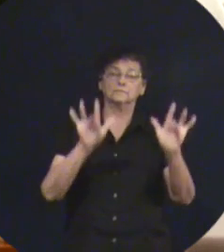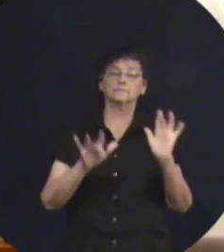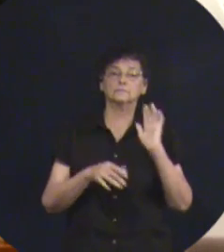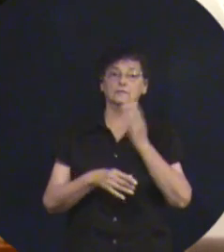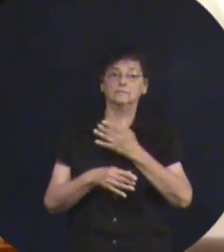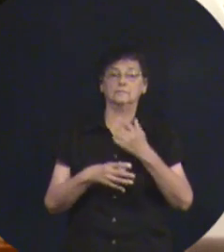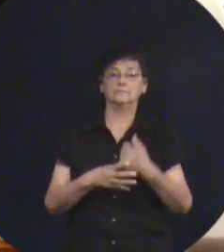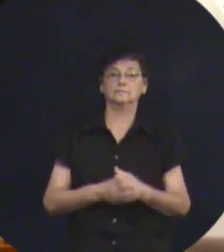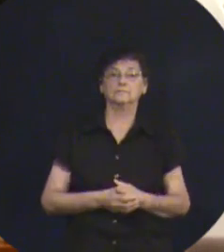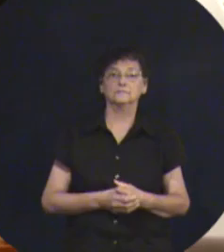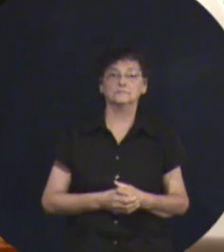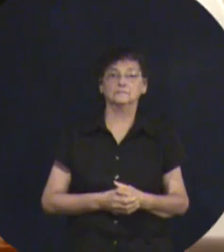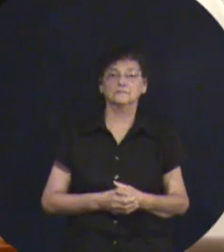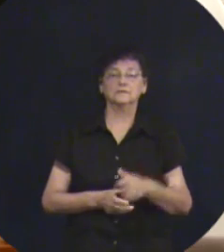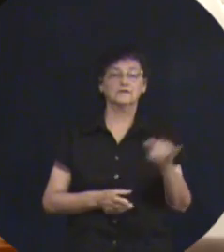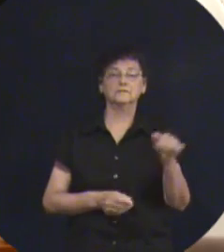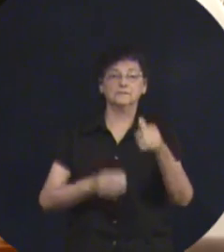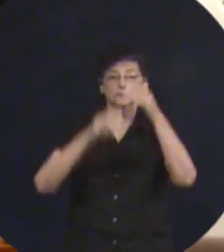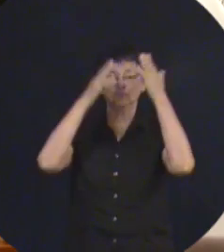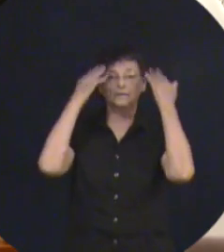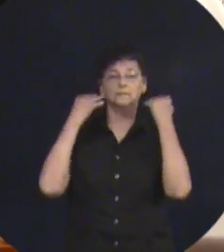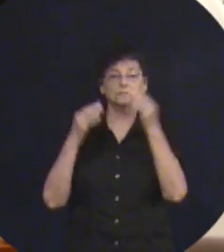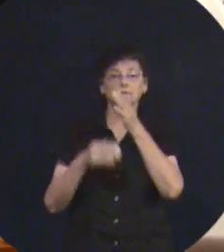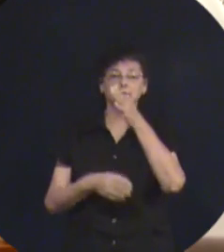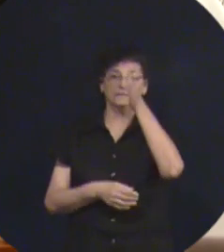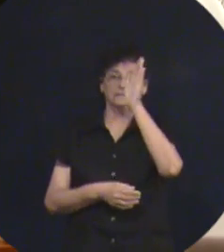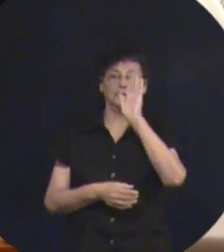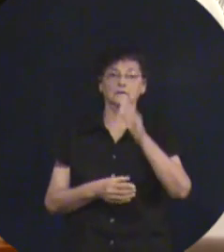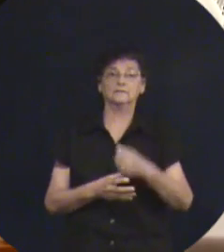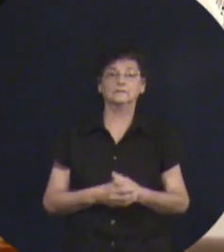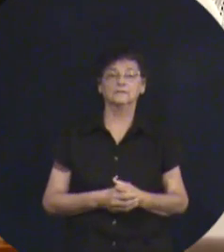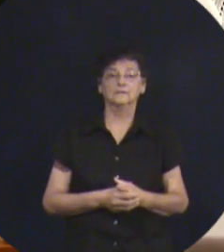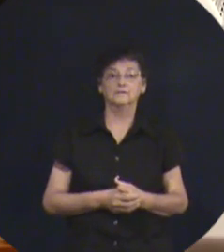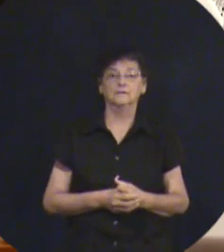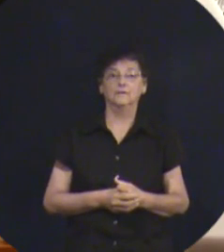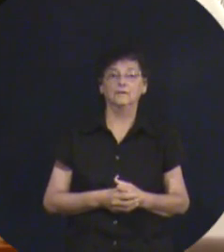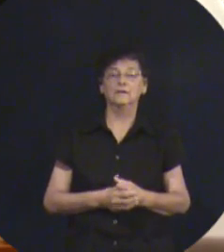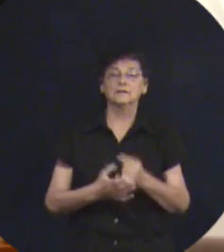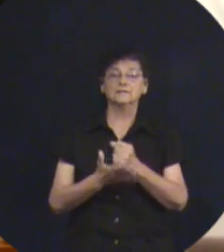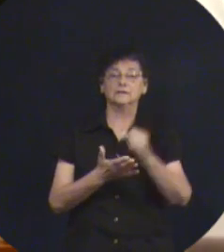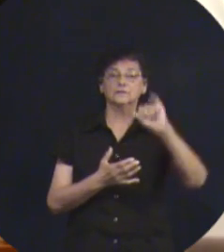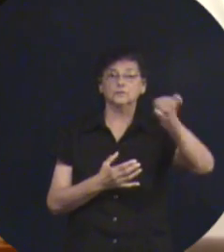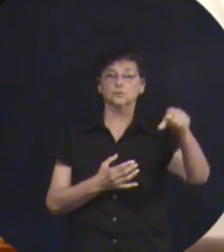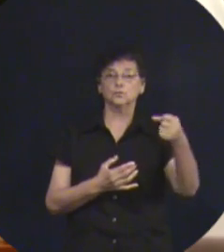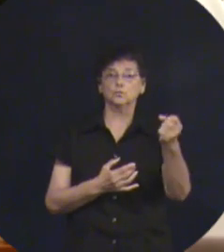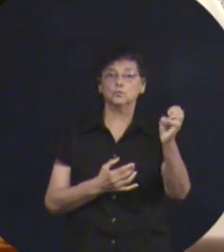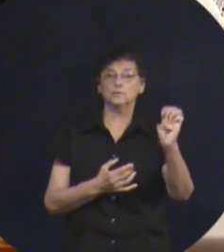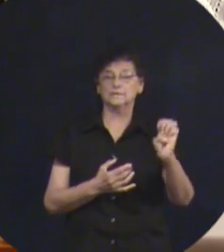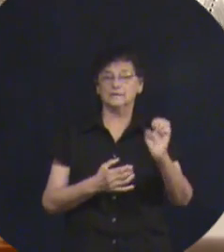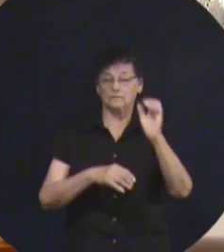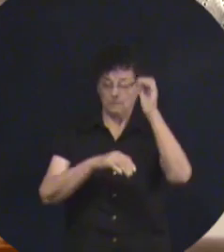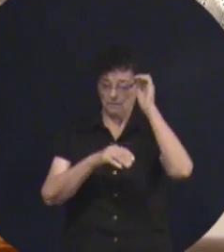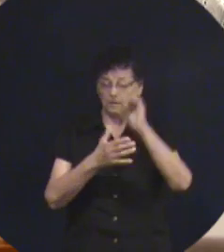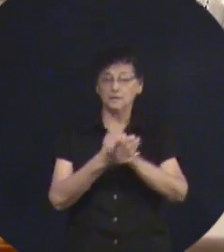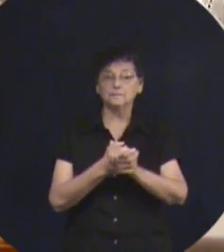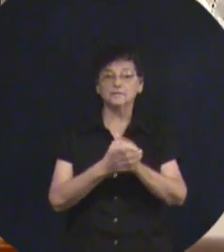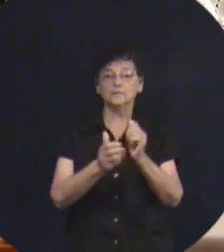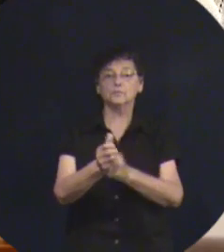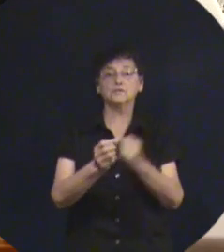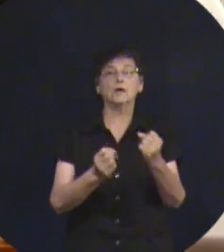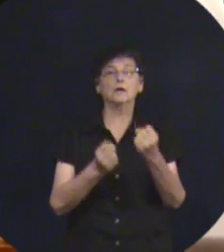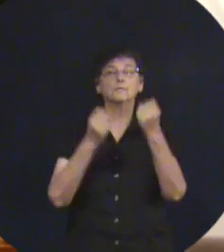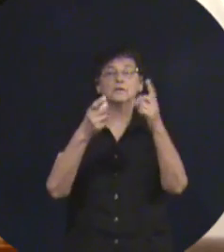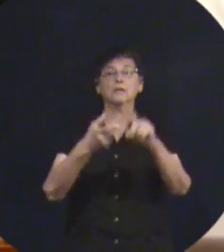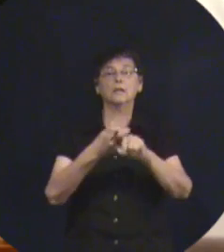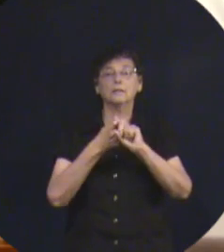todos nosotros, y así con María, la Virgen Madre de Dios, San José su esposo, los apóstoles y